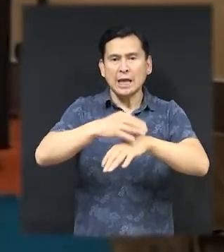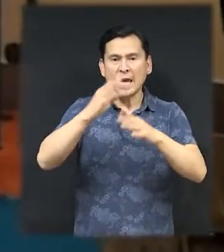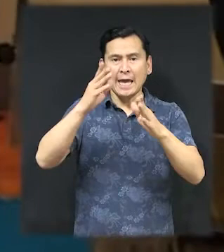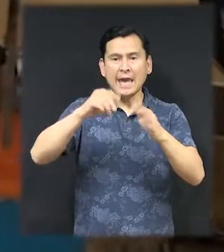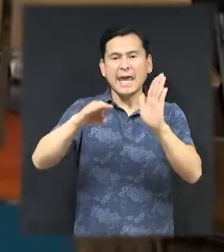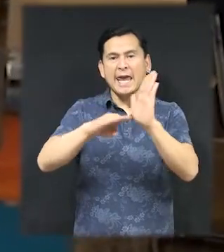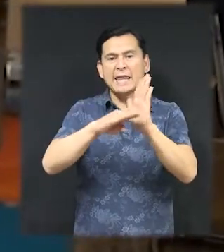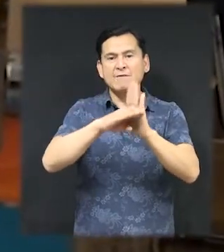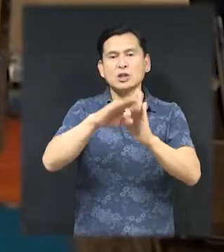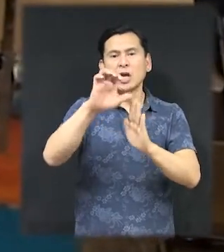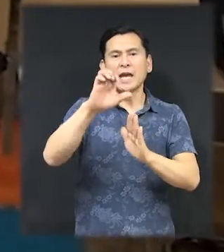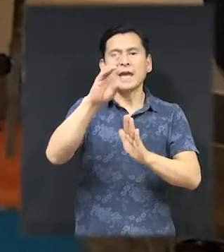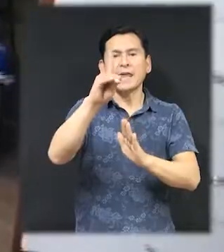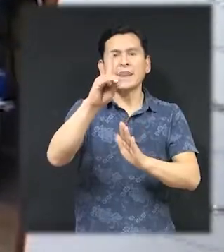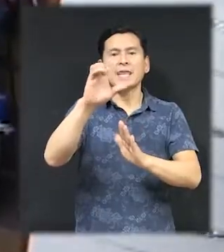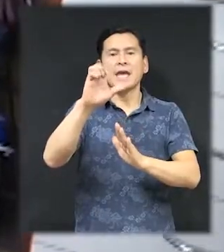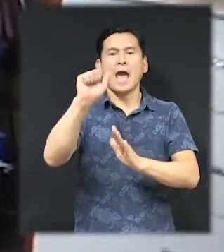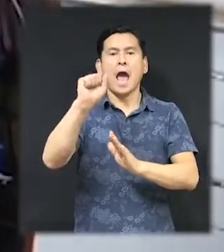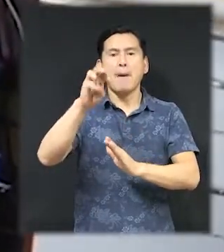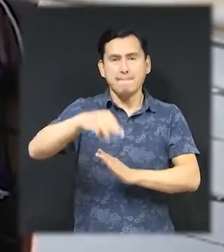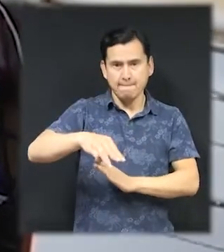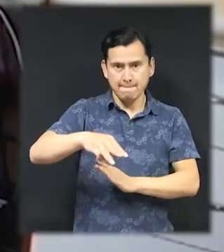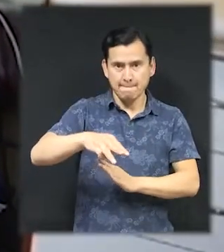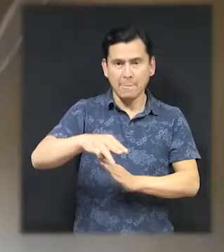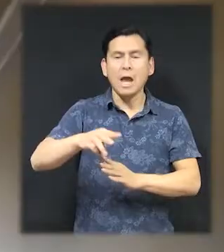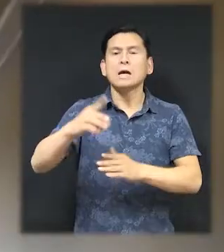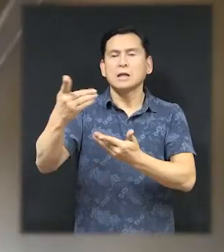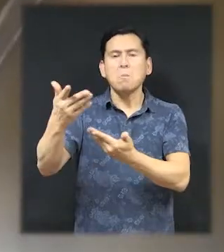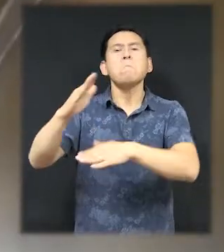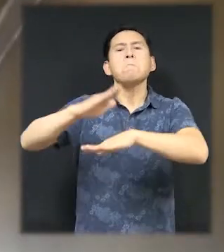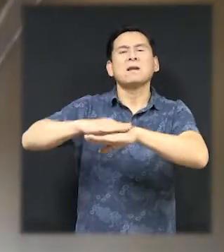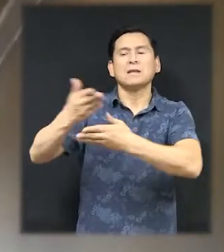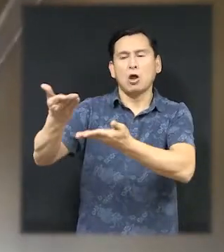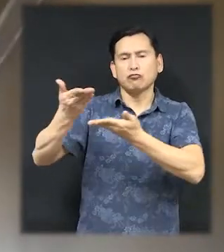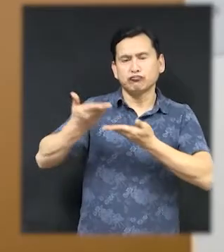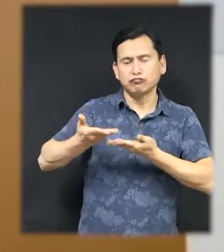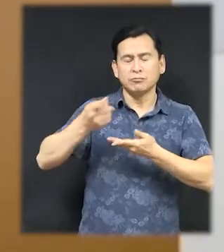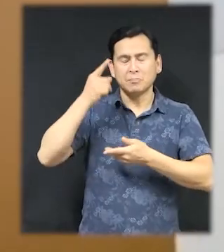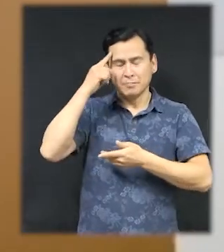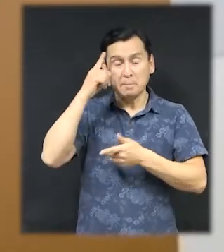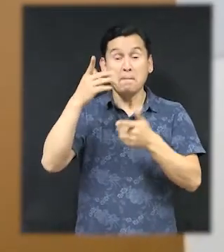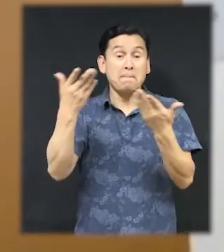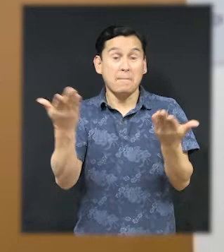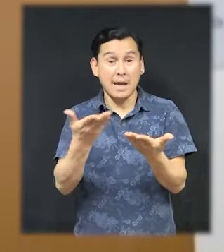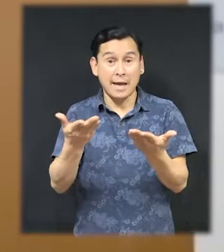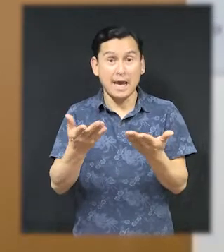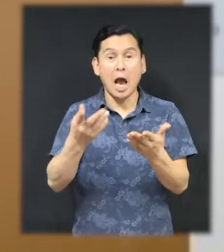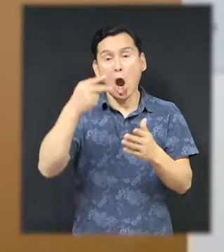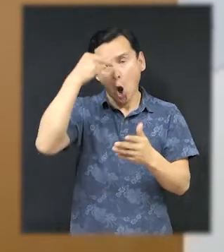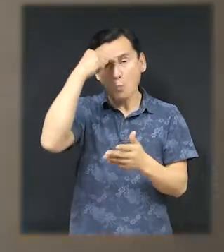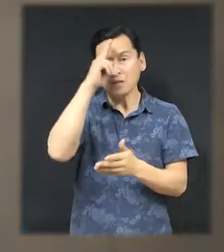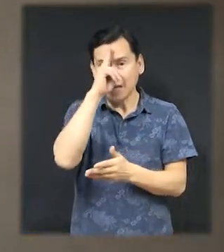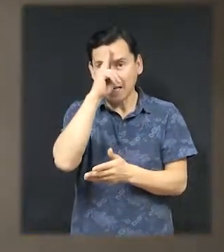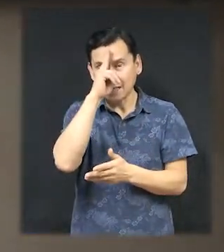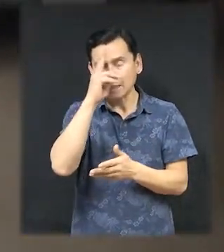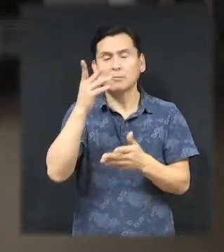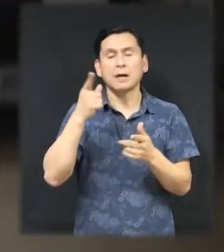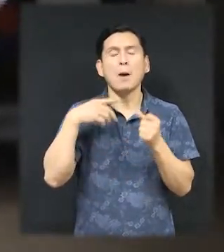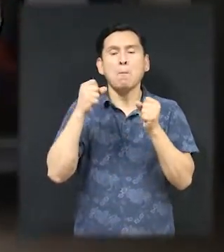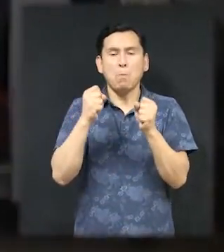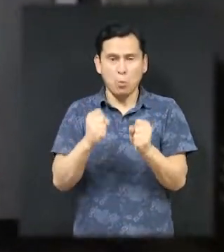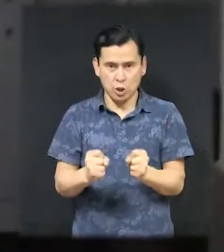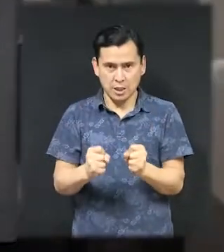al Servicio de Salud Aysén y en particular al Hospital Regional Coyhaique, para poder habilitar e implementar ahí distintas